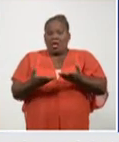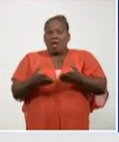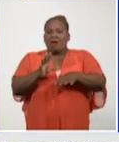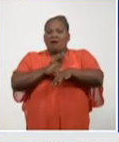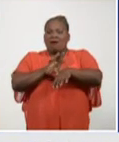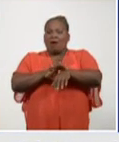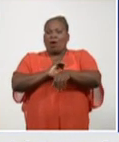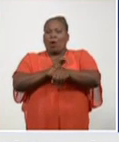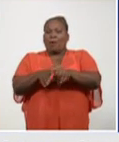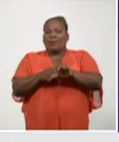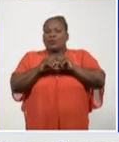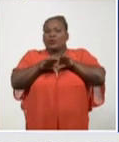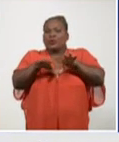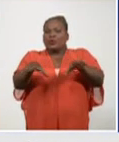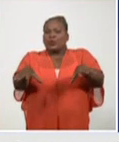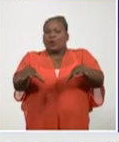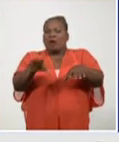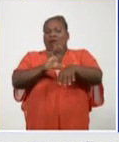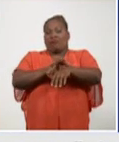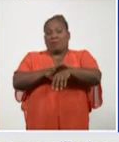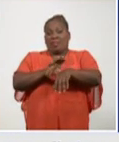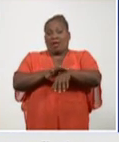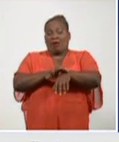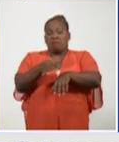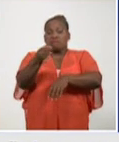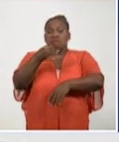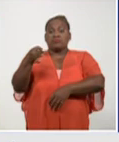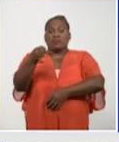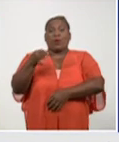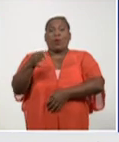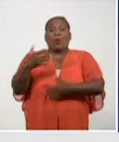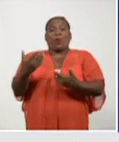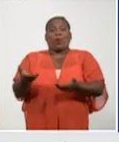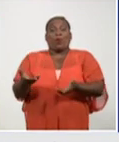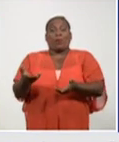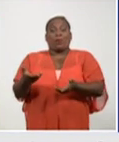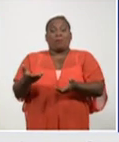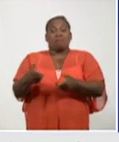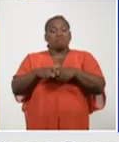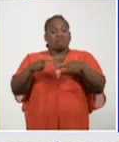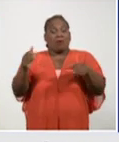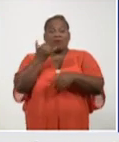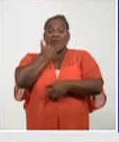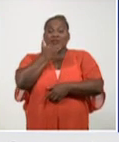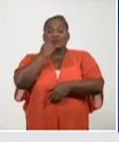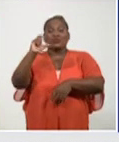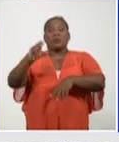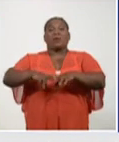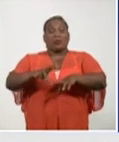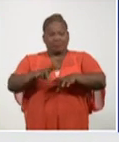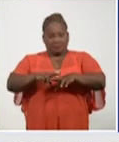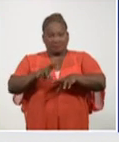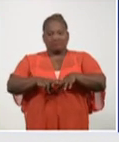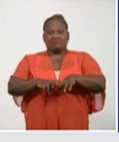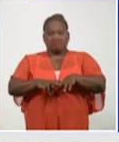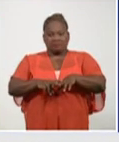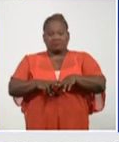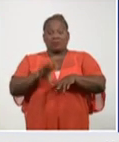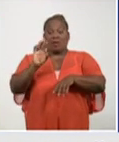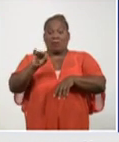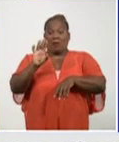Habana. Y los municipios, mayor afectación, Centro Habana, estamos hablando de una tasa